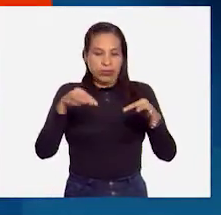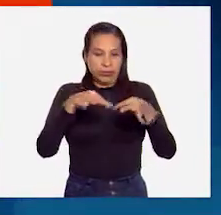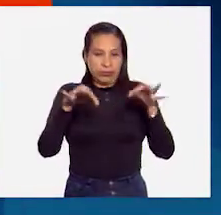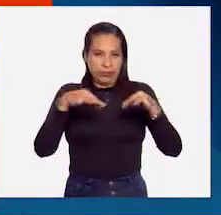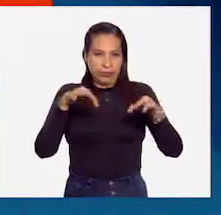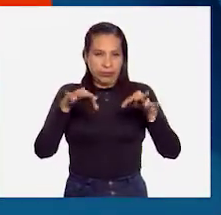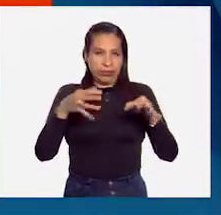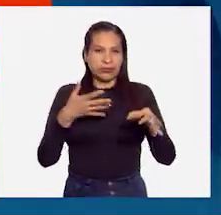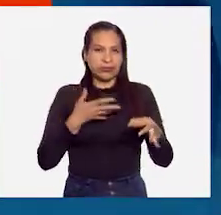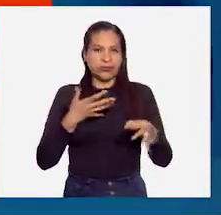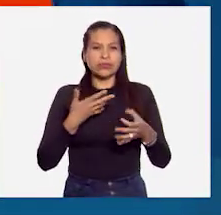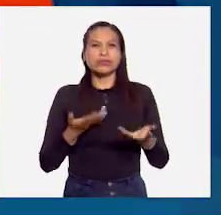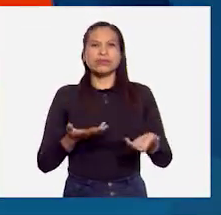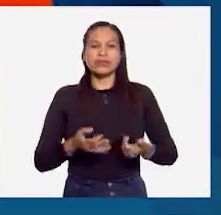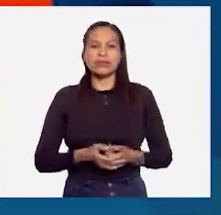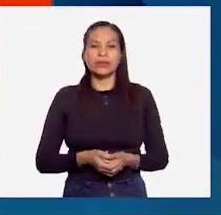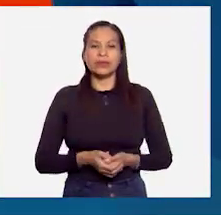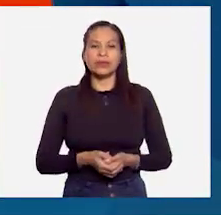que tengamos también,